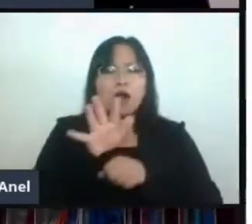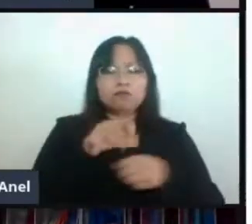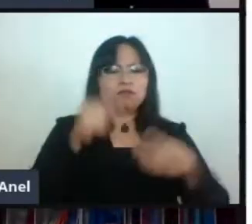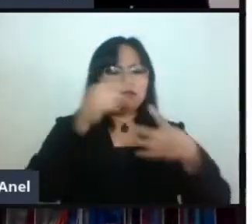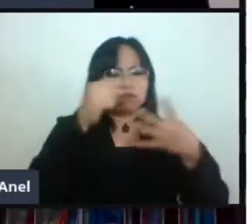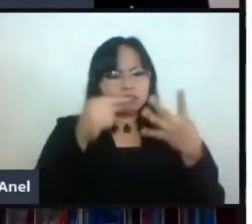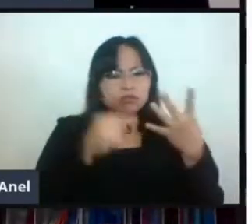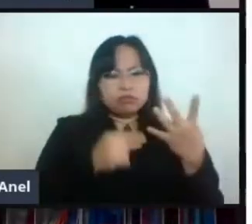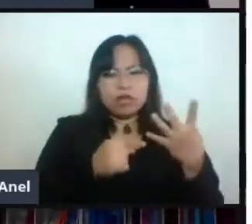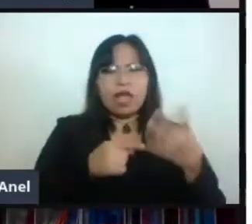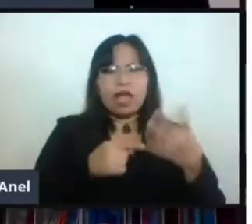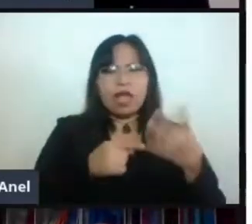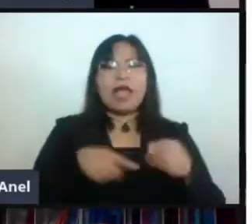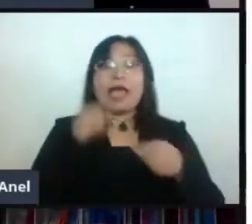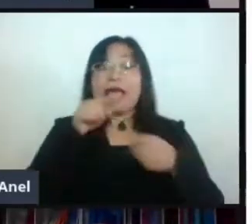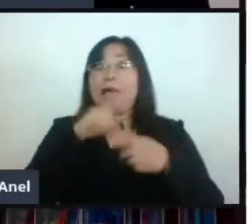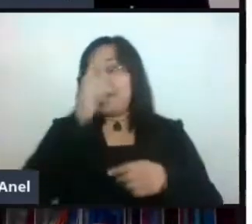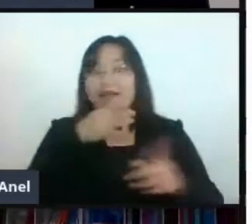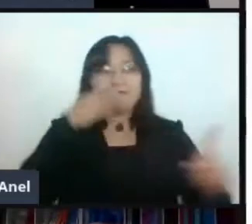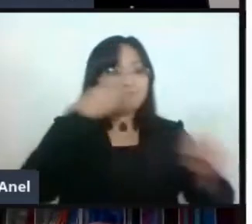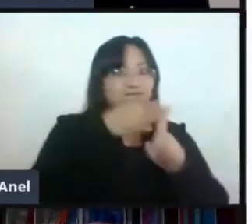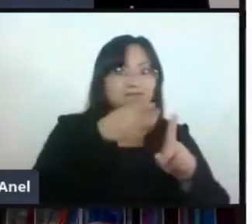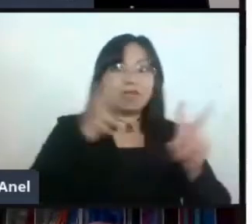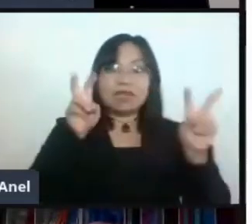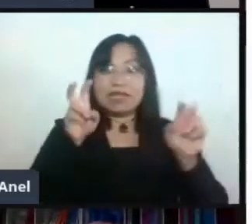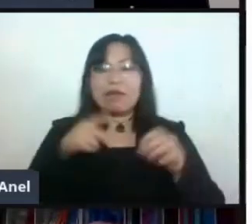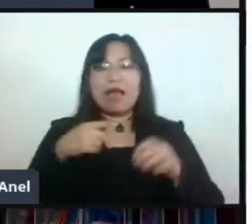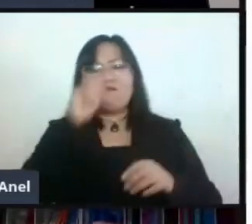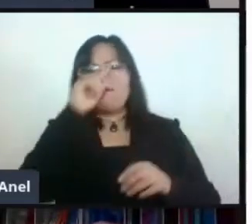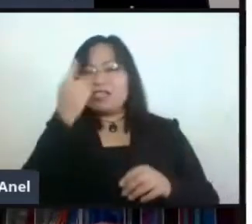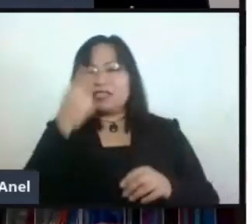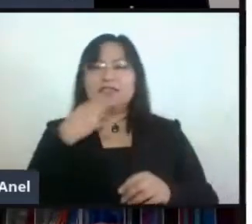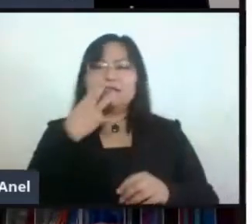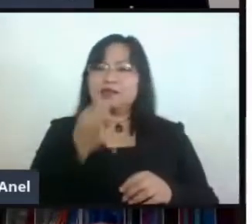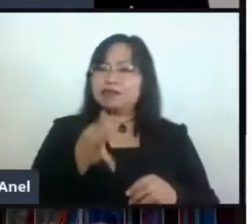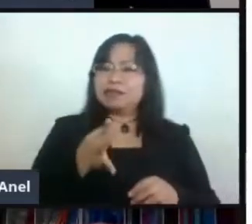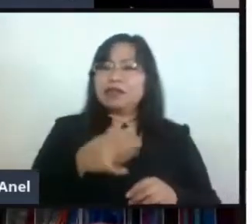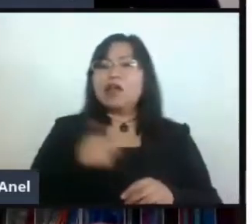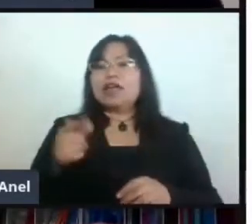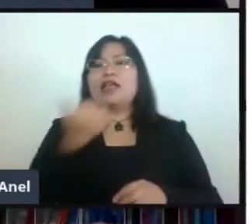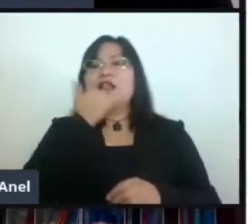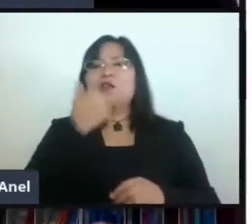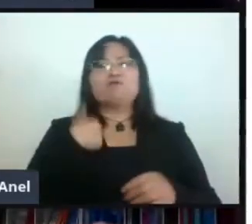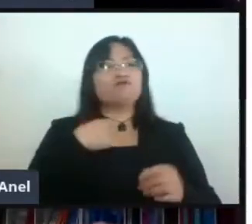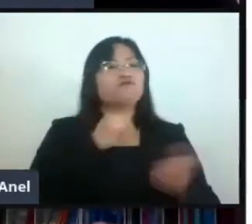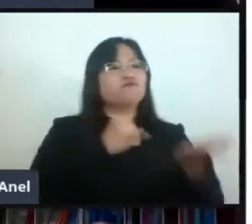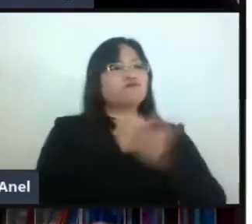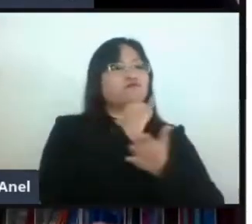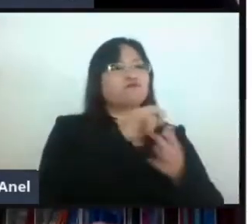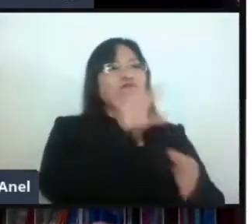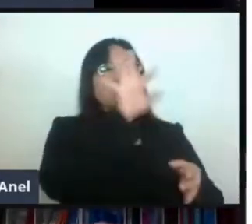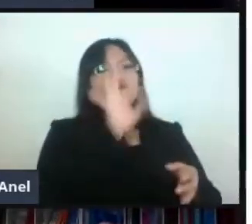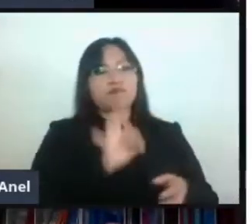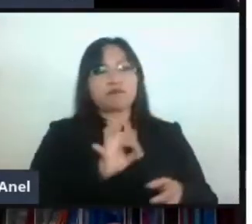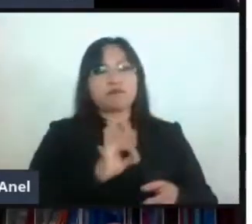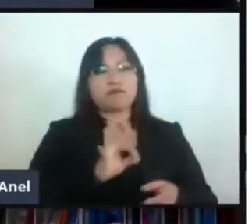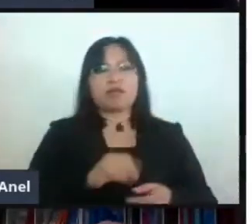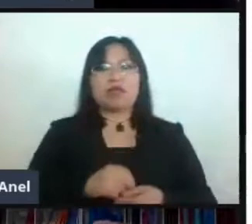temas clave y que sea flexible. En la pantalla estamos viendo en este momento dos productos entregados